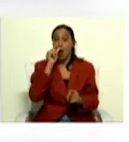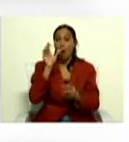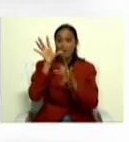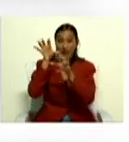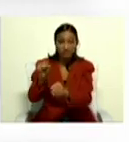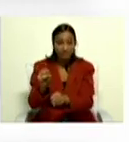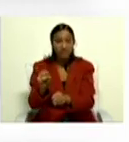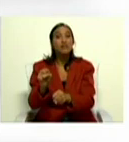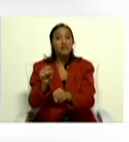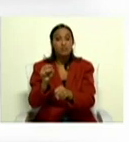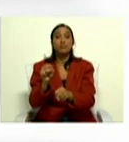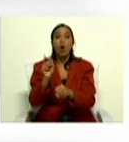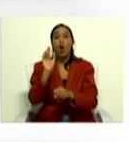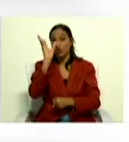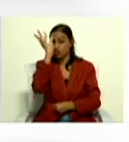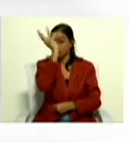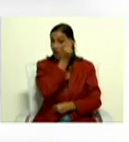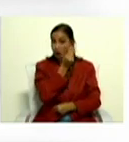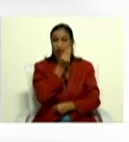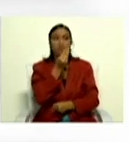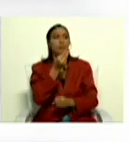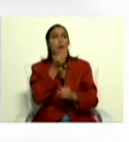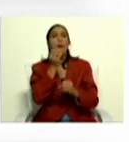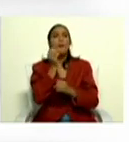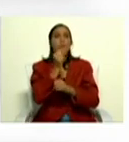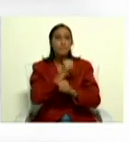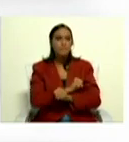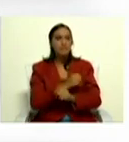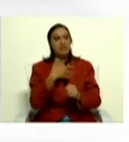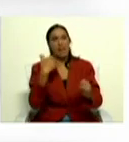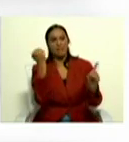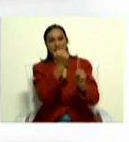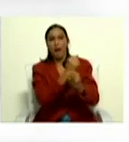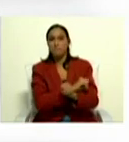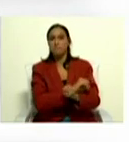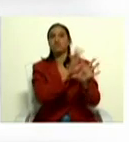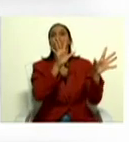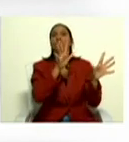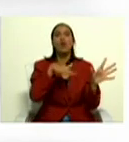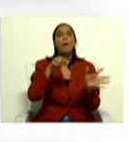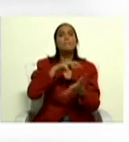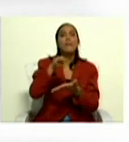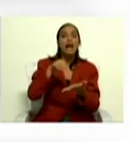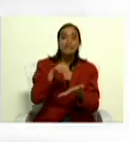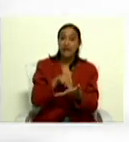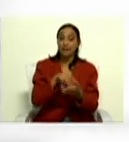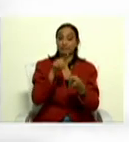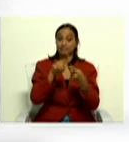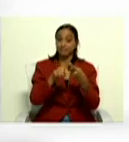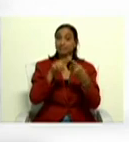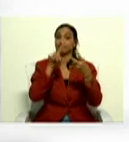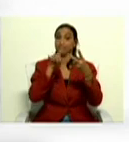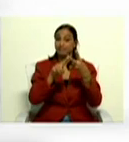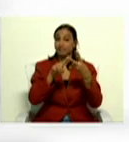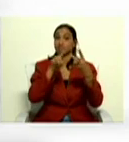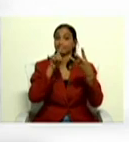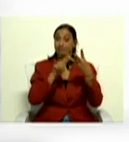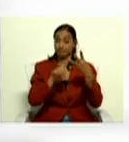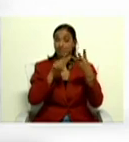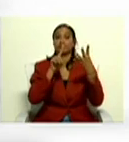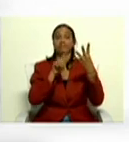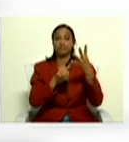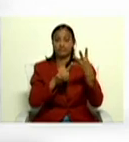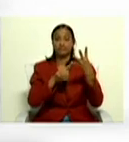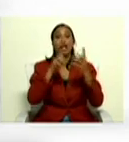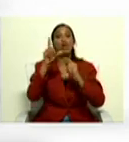Arrestan en Miami Beach a hombre por amenazar de muerte en